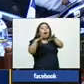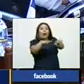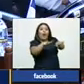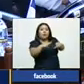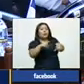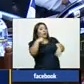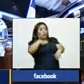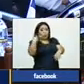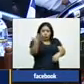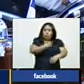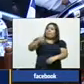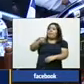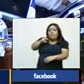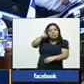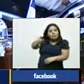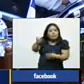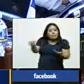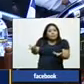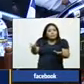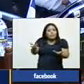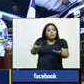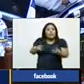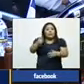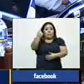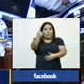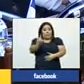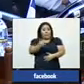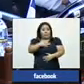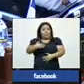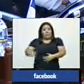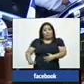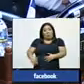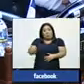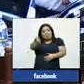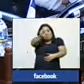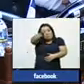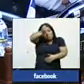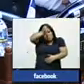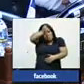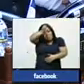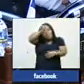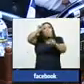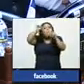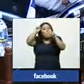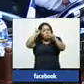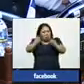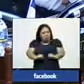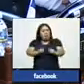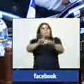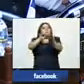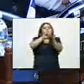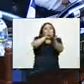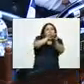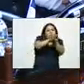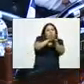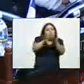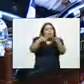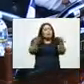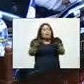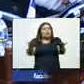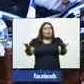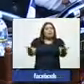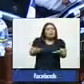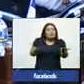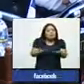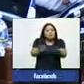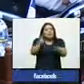Es nuestra obligación. Si el Ejecutivo fracasa, podrán echarle y tener el valor mediáticamente de cumplir